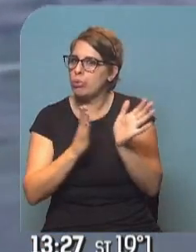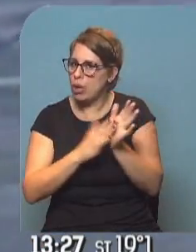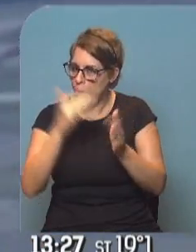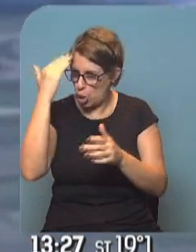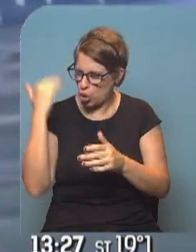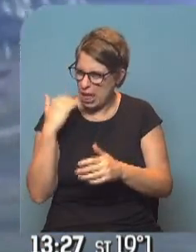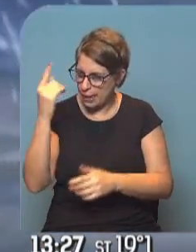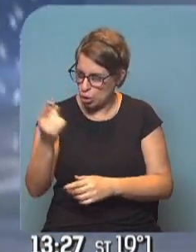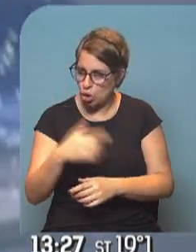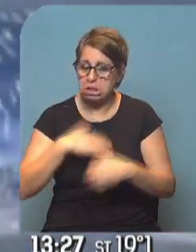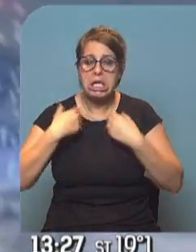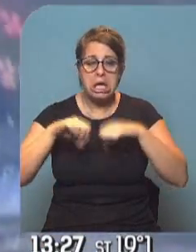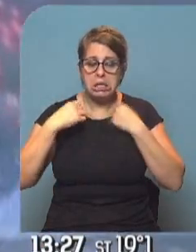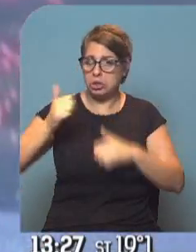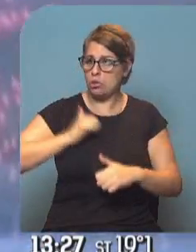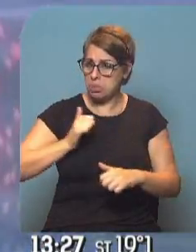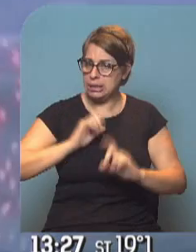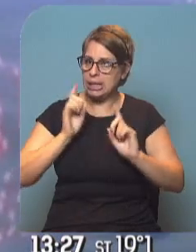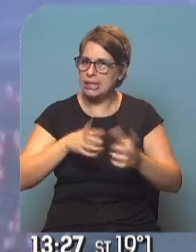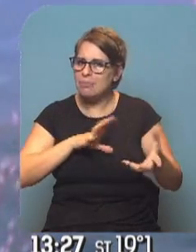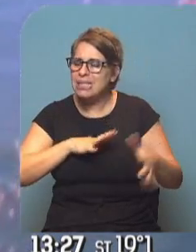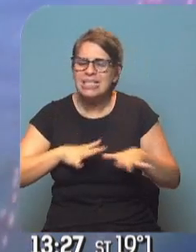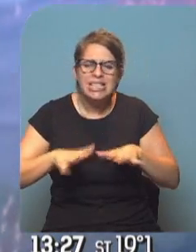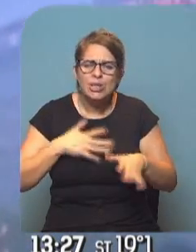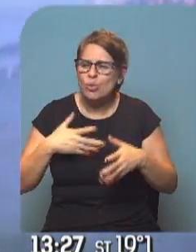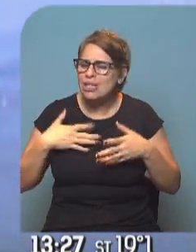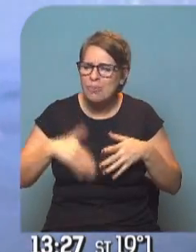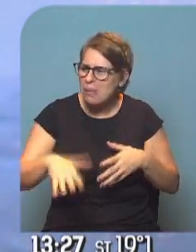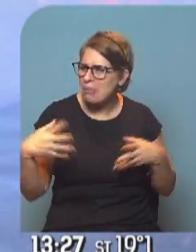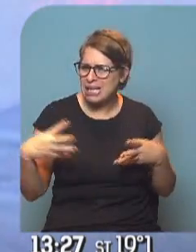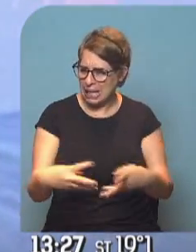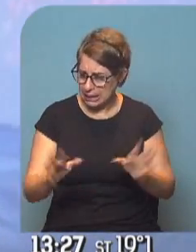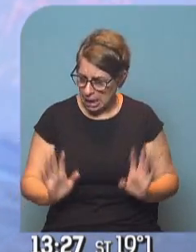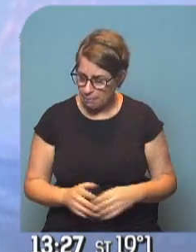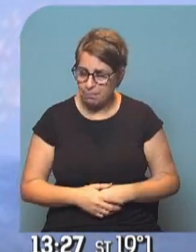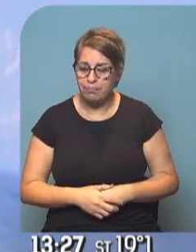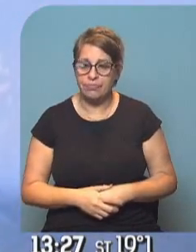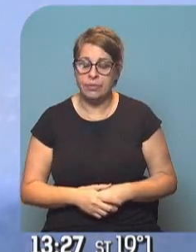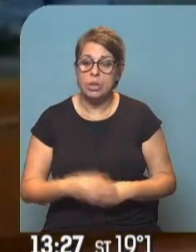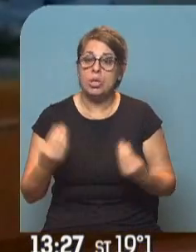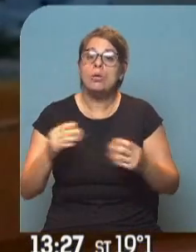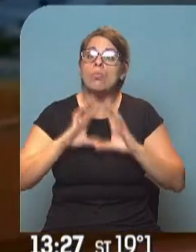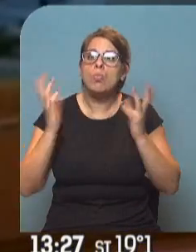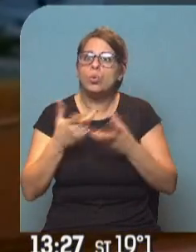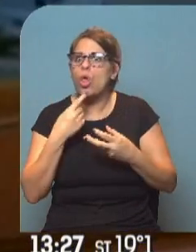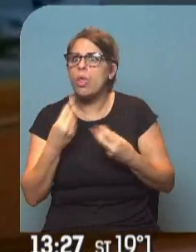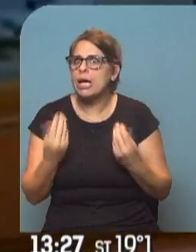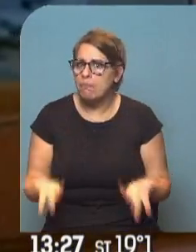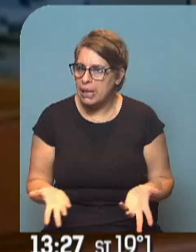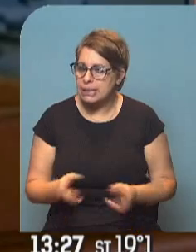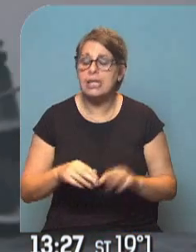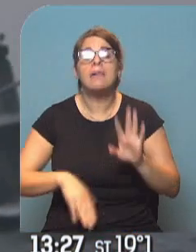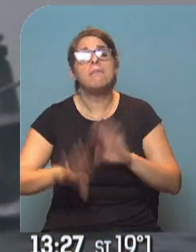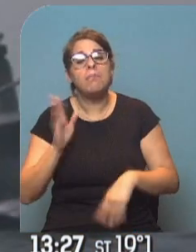norcoreanos, ejercicios militares y un clima de confrontación inminente que mantuvo en ascuas al mundo y sobre todo